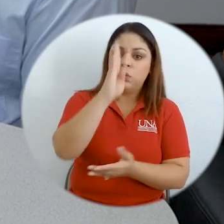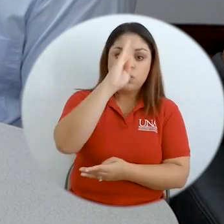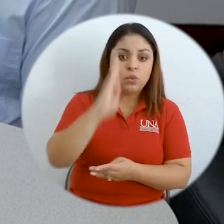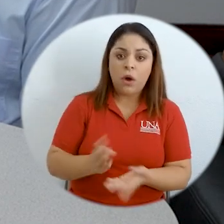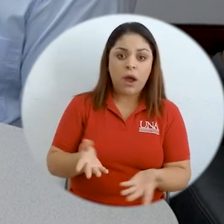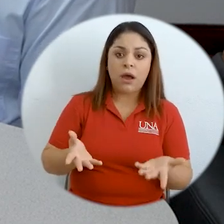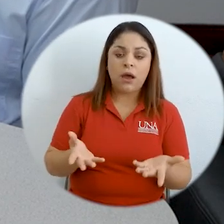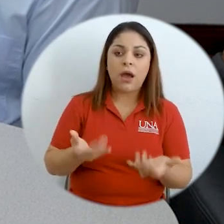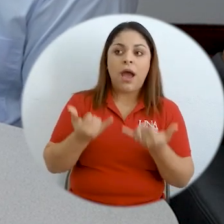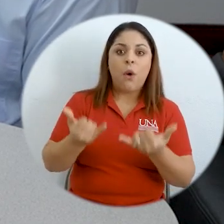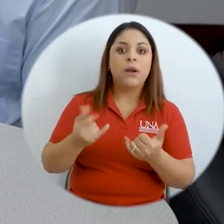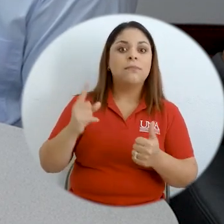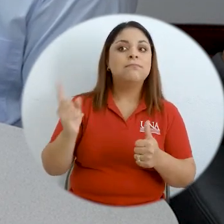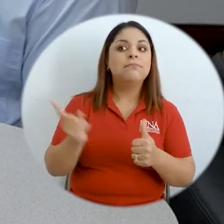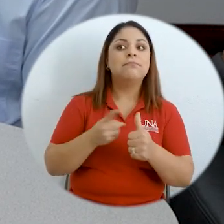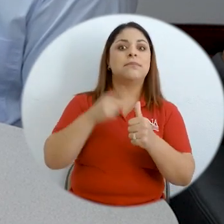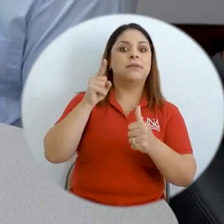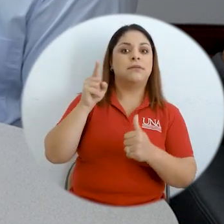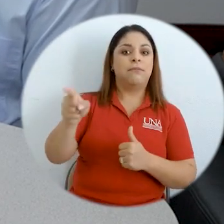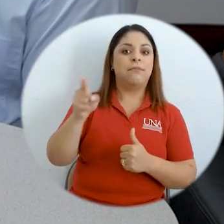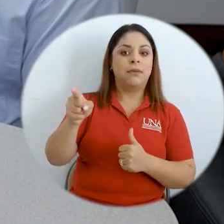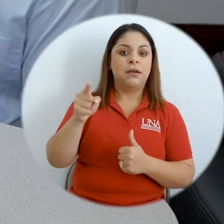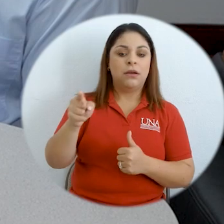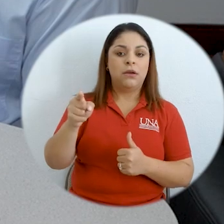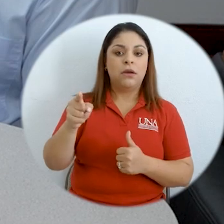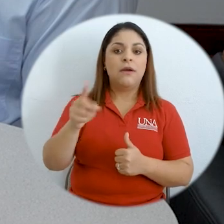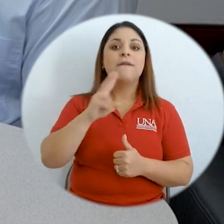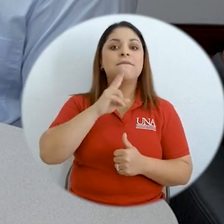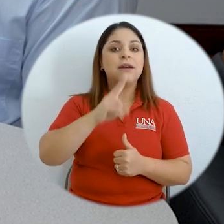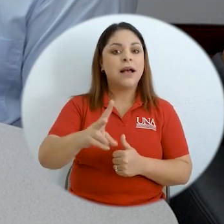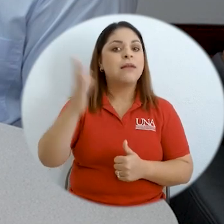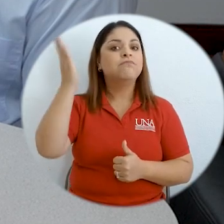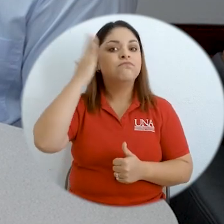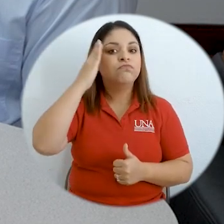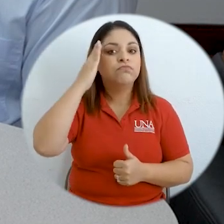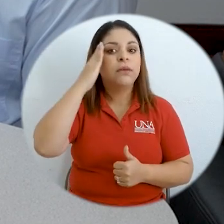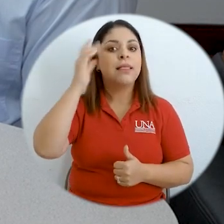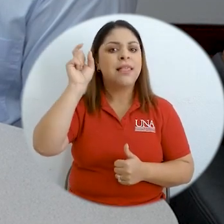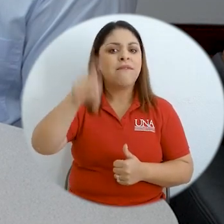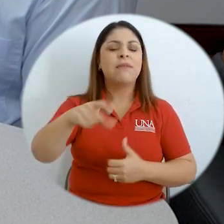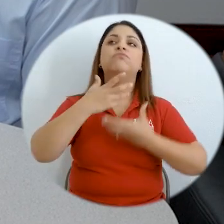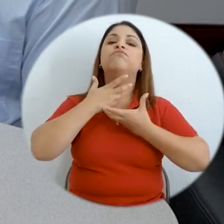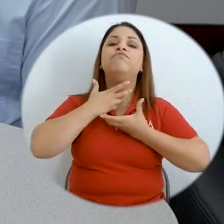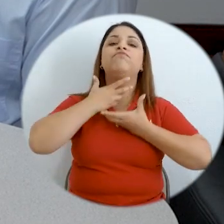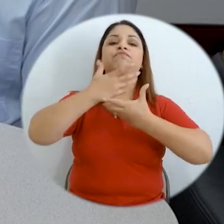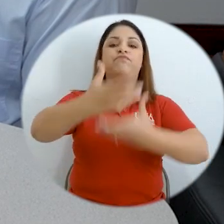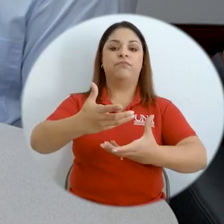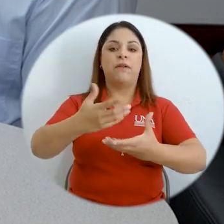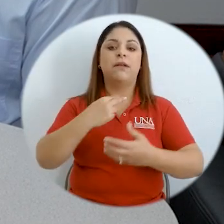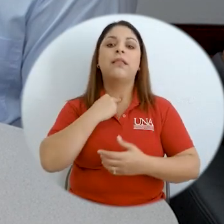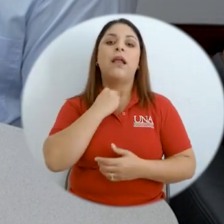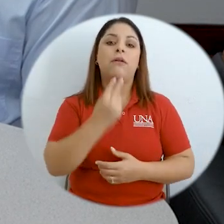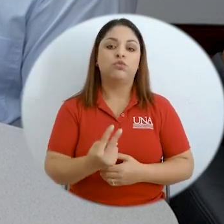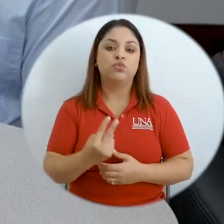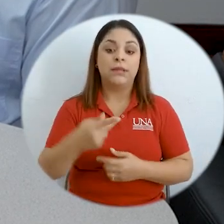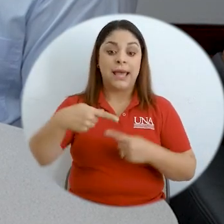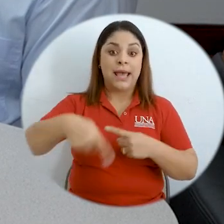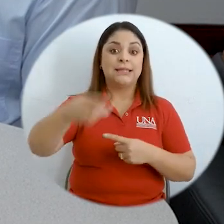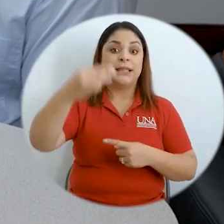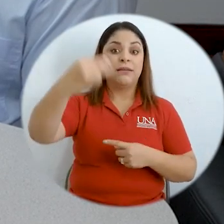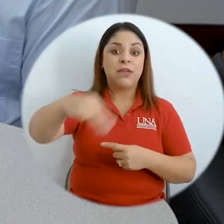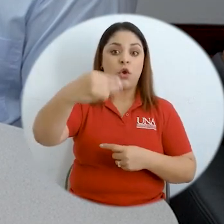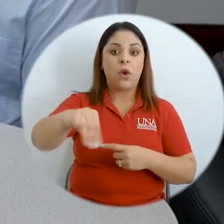inversión en educación. Esto es un motivo que tenemos nosotros que tener muy claros para levantar la voz. ¿Qué vamos a hacer este